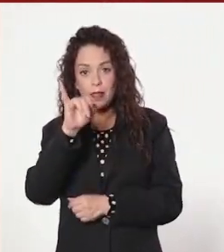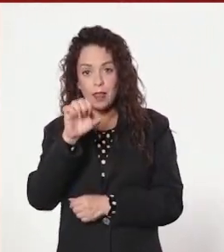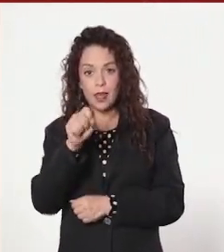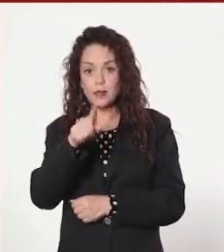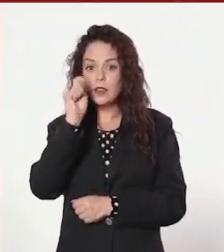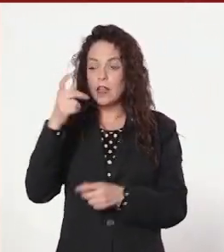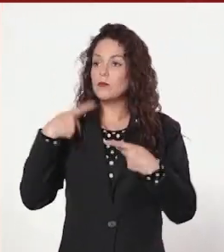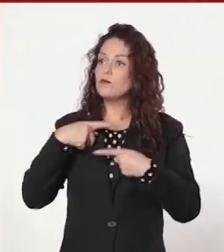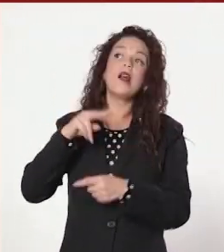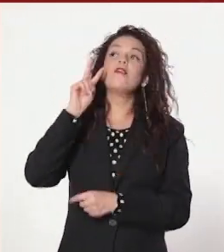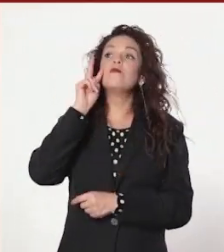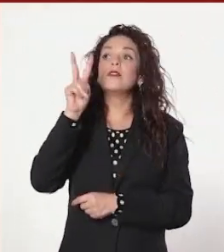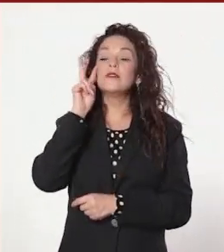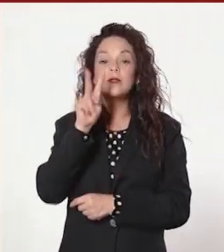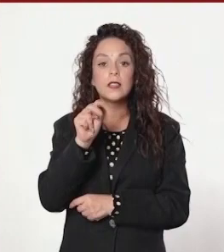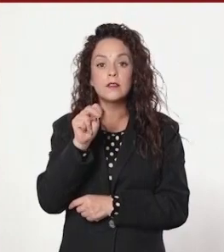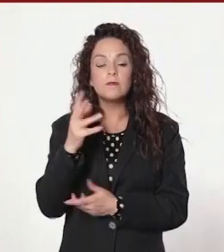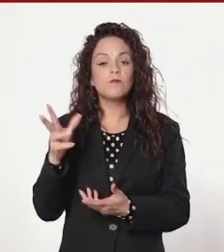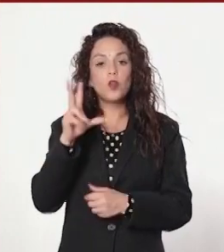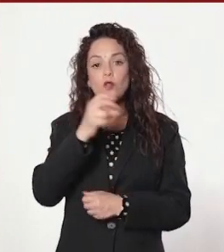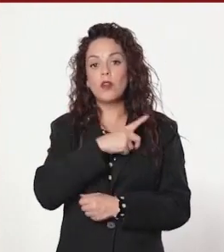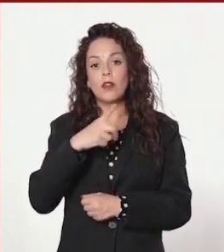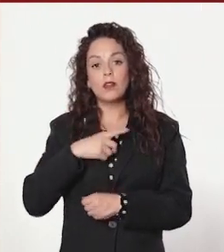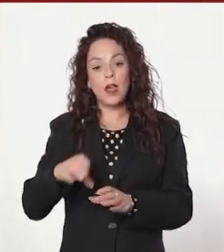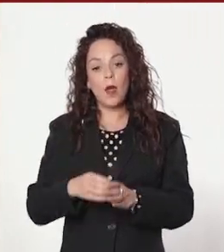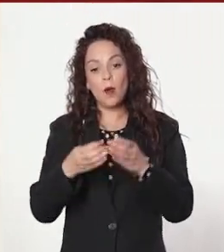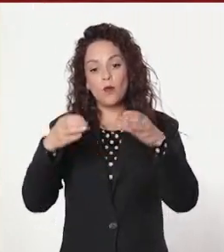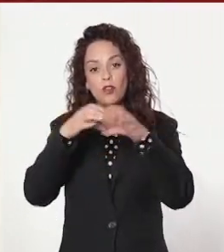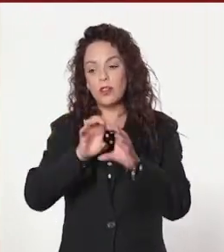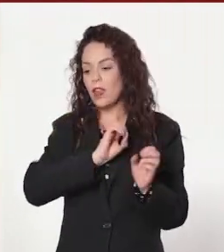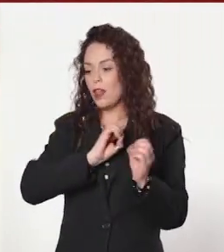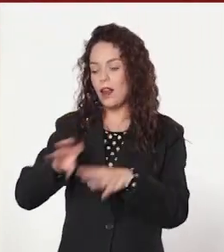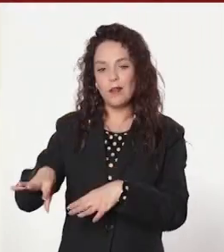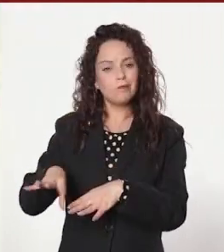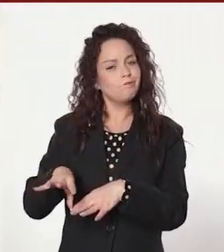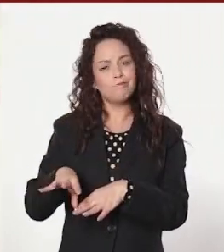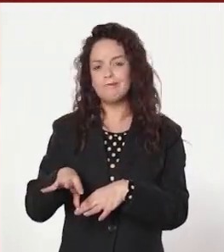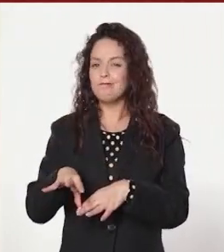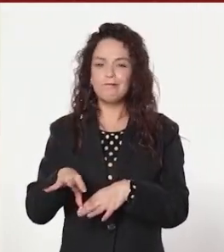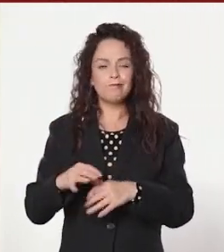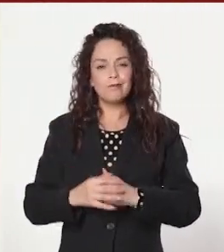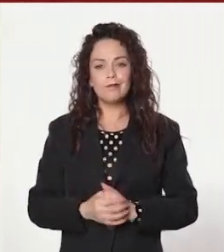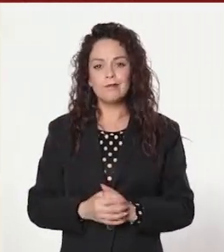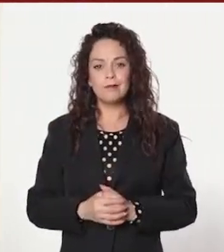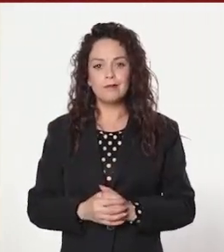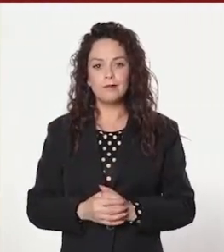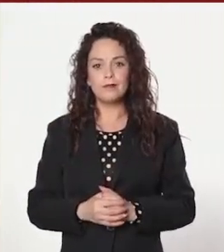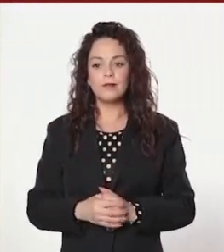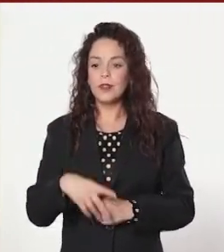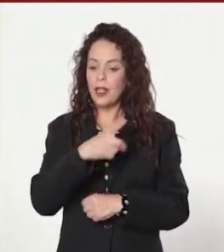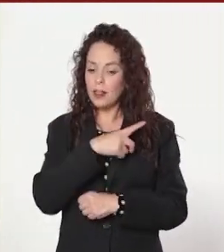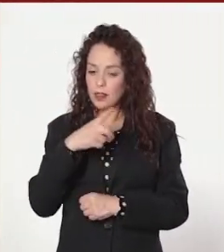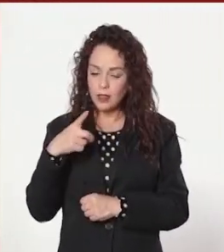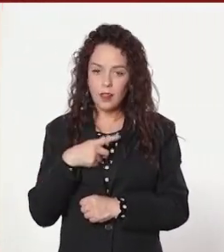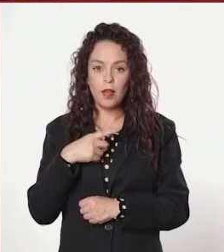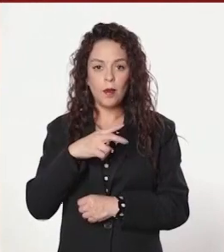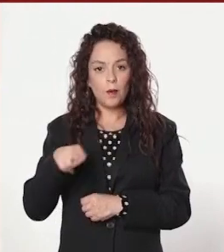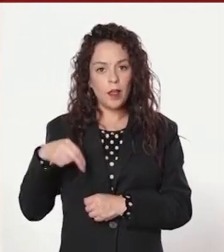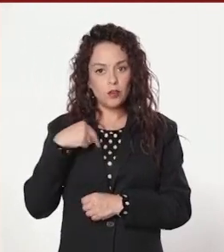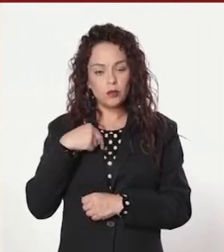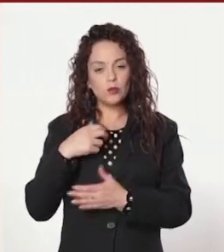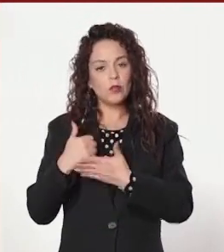nuestros televidentes no echen las botellas de plástico así sin más a la basura. Claro que no. Hay que poner nuestro grano de